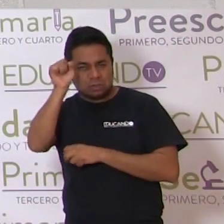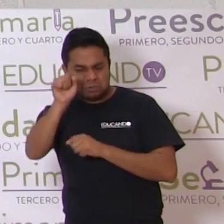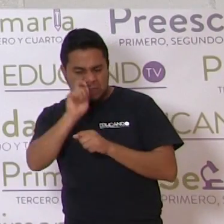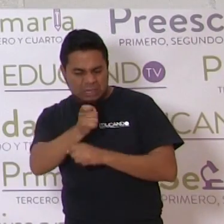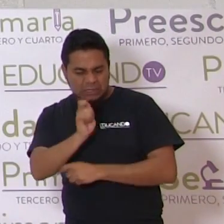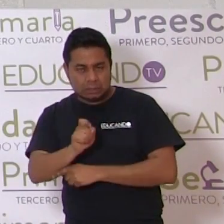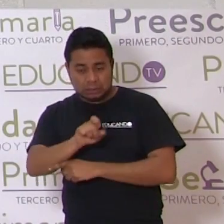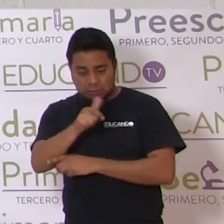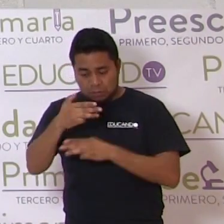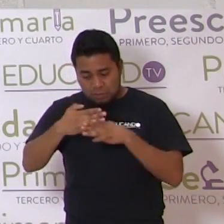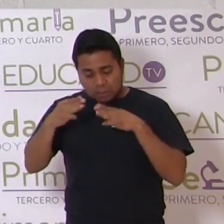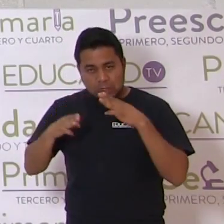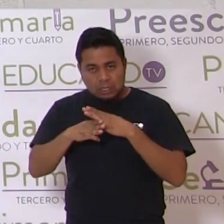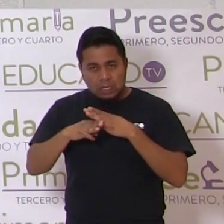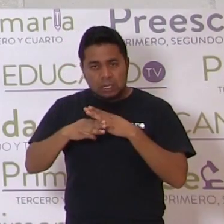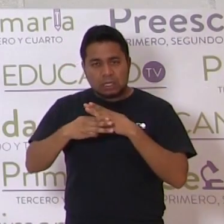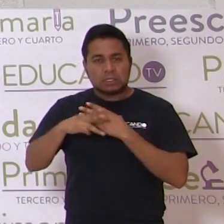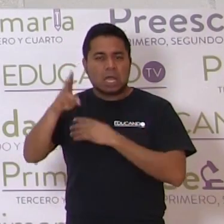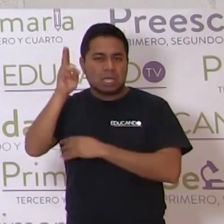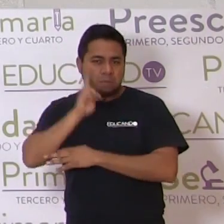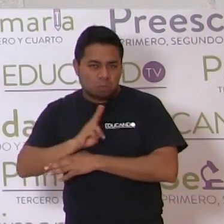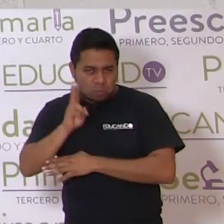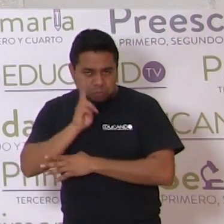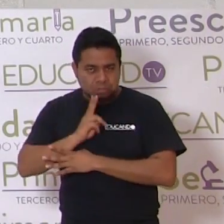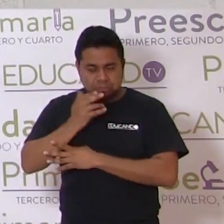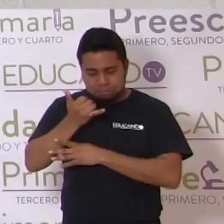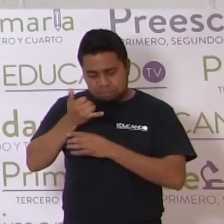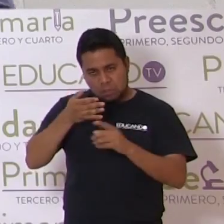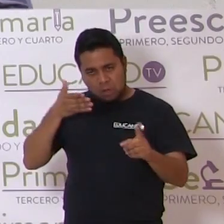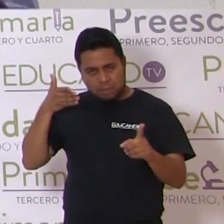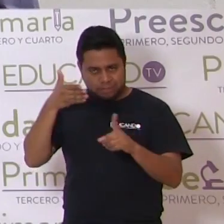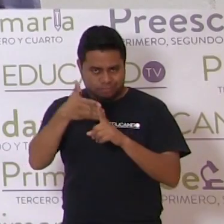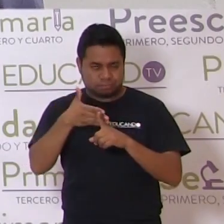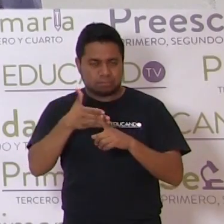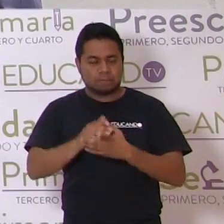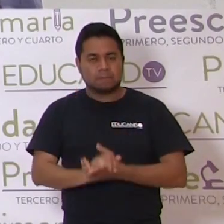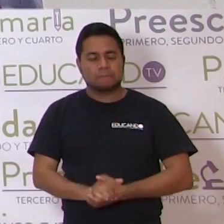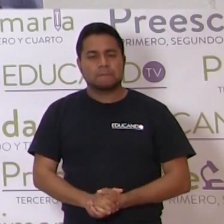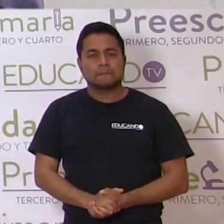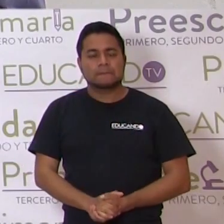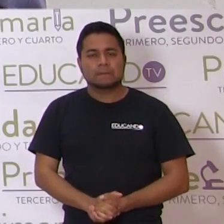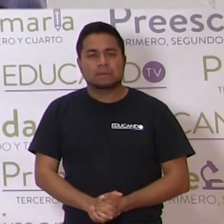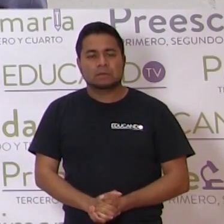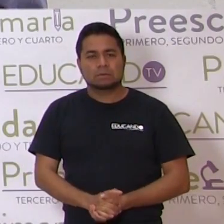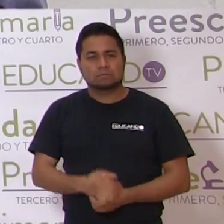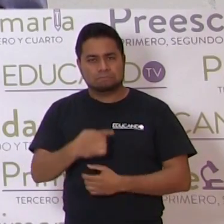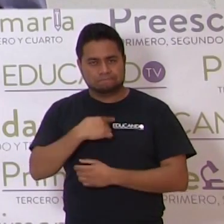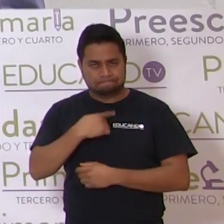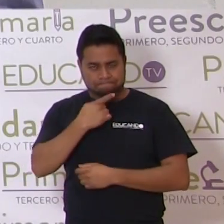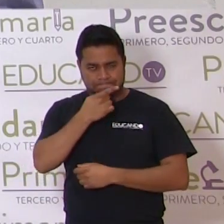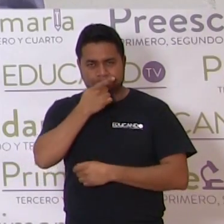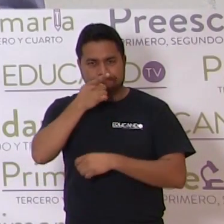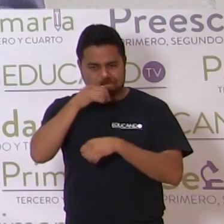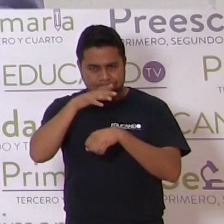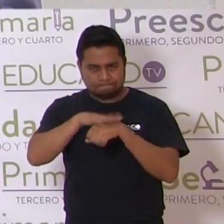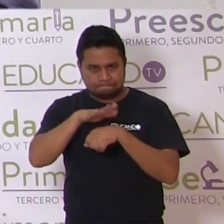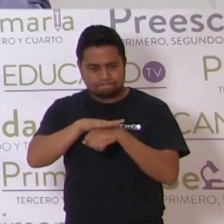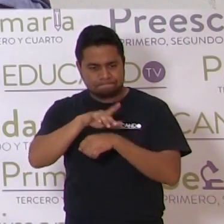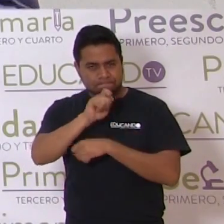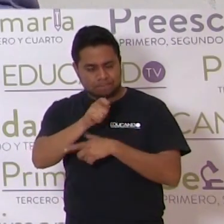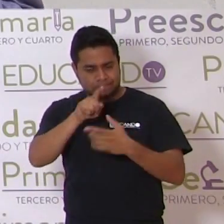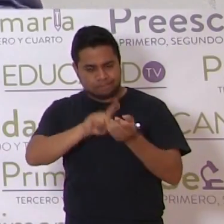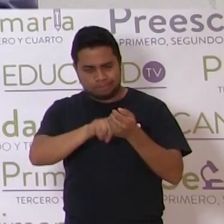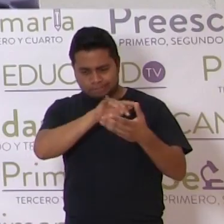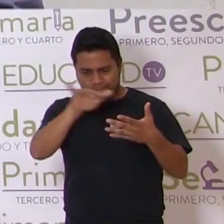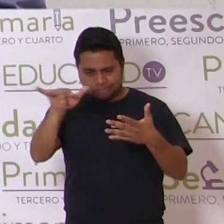materiales, hipótesis y objetivos. Les quiero decir que usualmente un texto